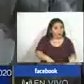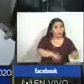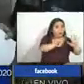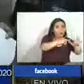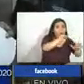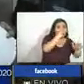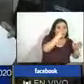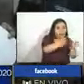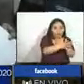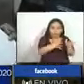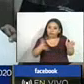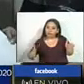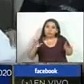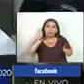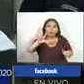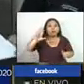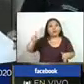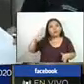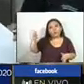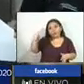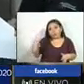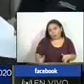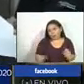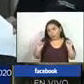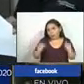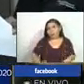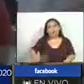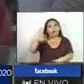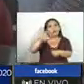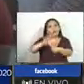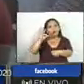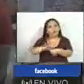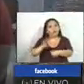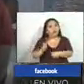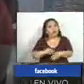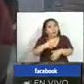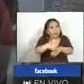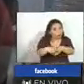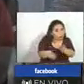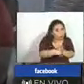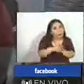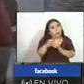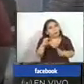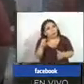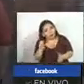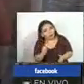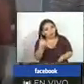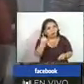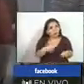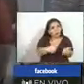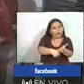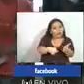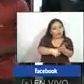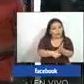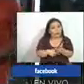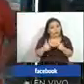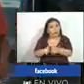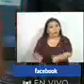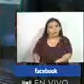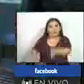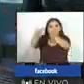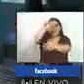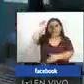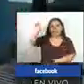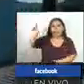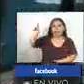de agosto de este año para participar en las elecciones de alcaldes y diputados. Sin embargo, el Registro Nacional de Personas